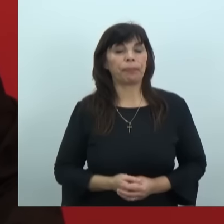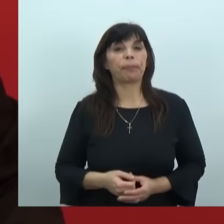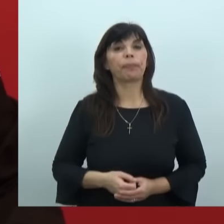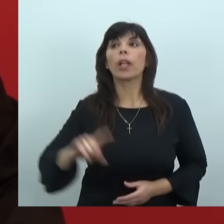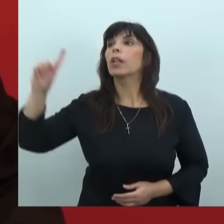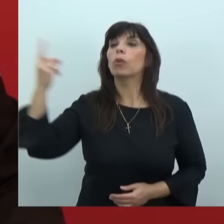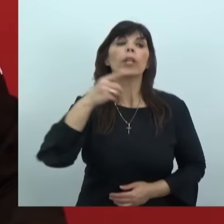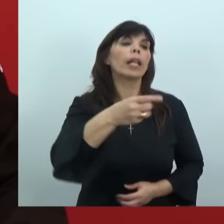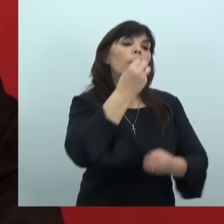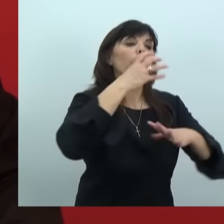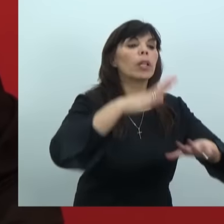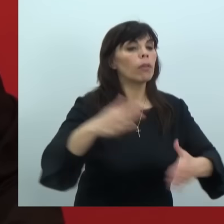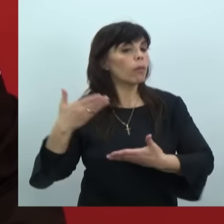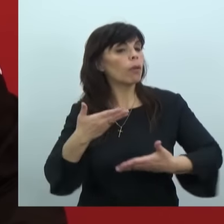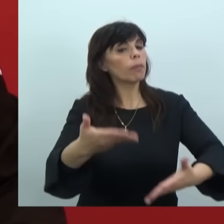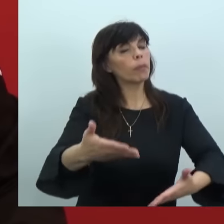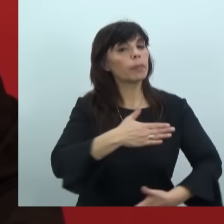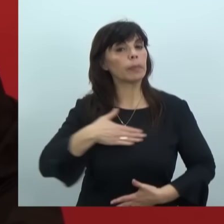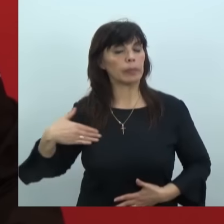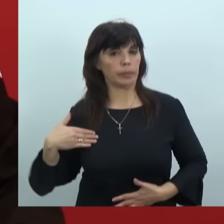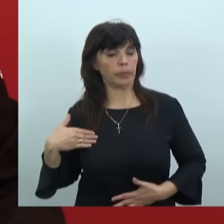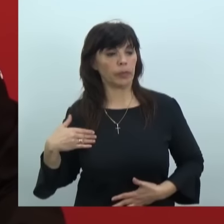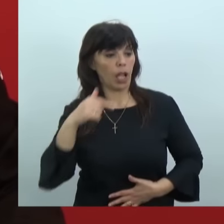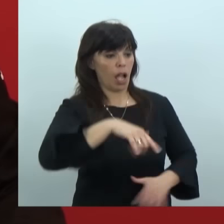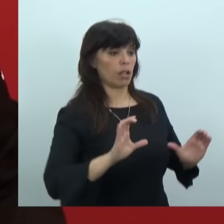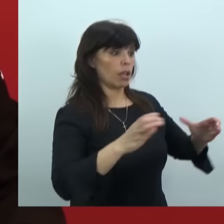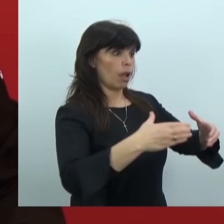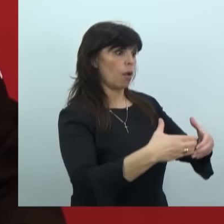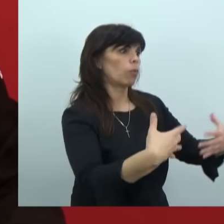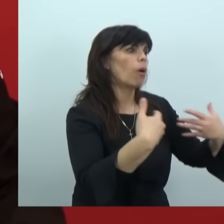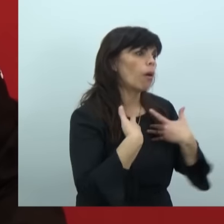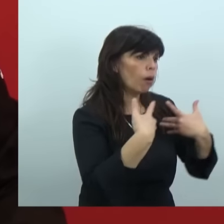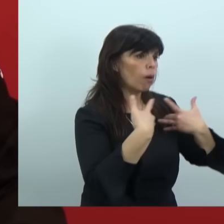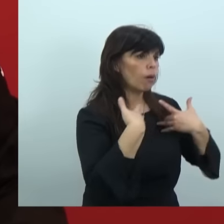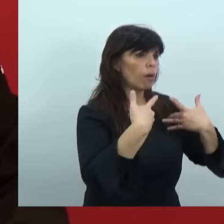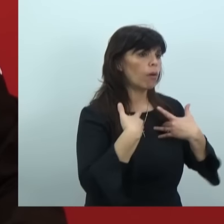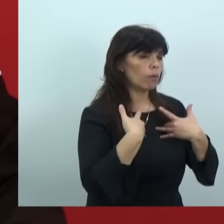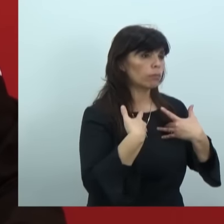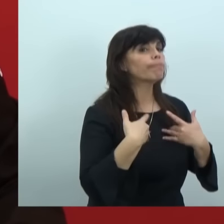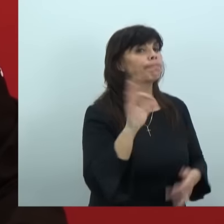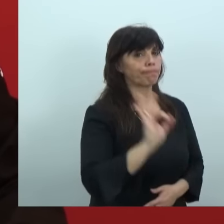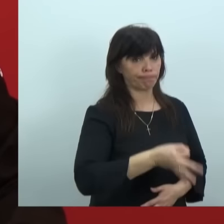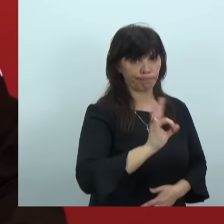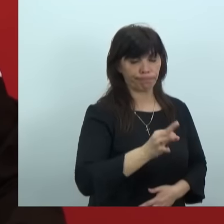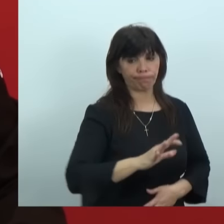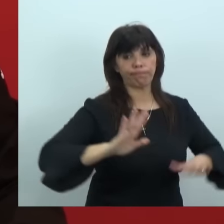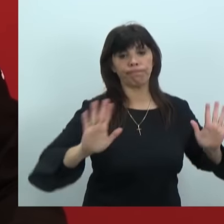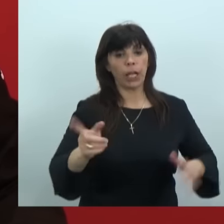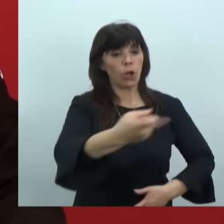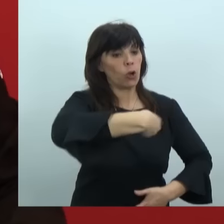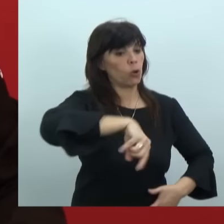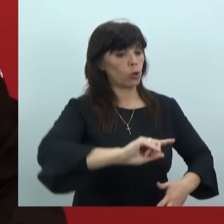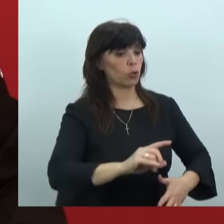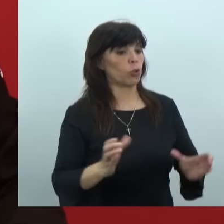ayudar. En el mundo tendréis aflicción, sí, es verdad. Pero nosotros no estamos en el